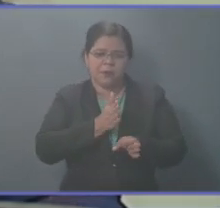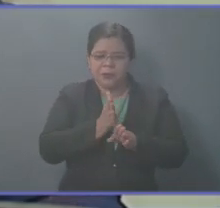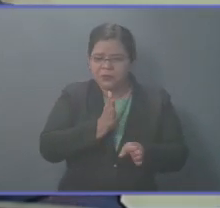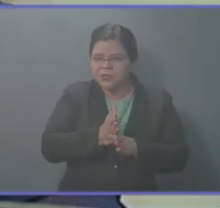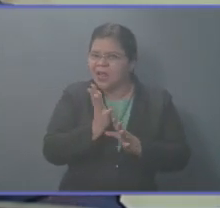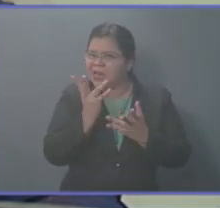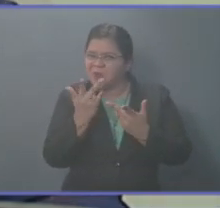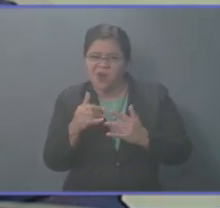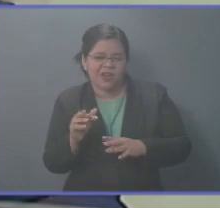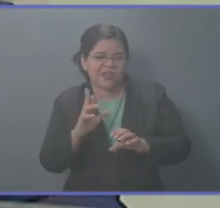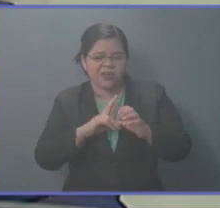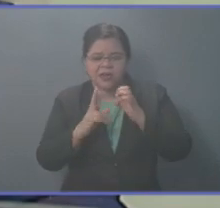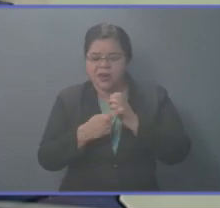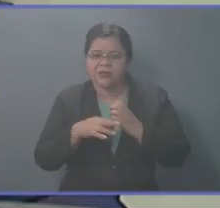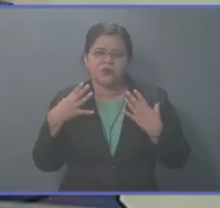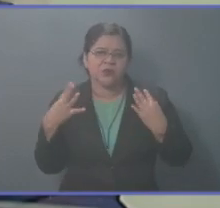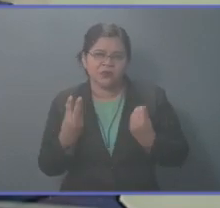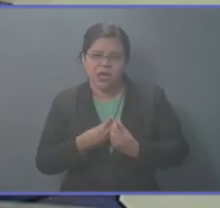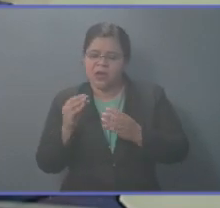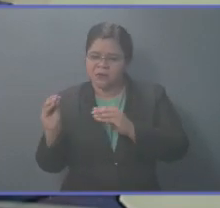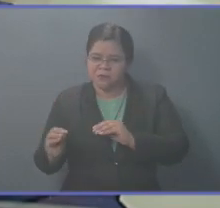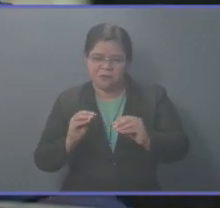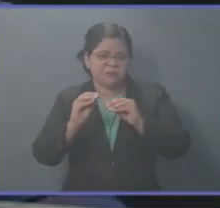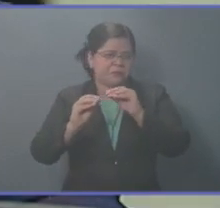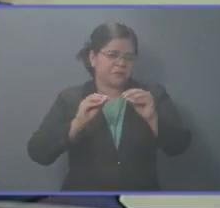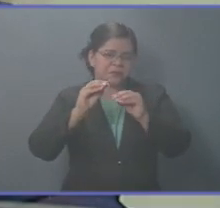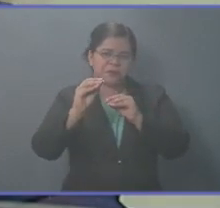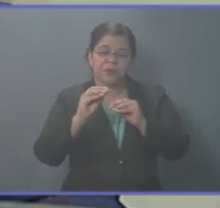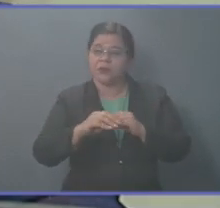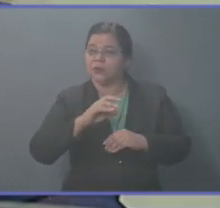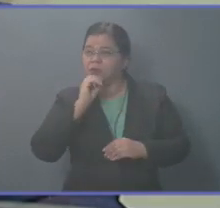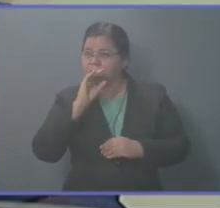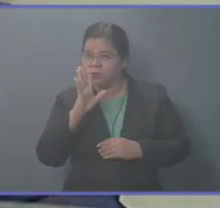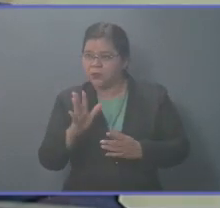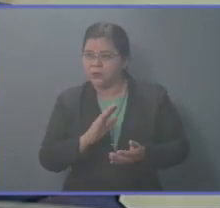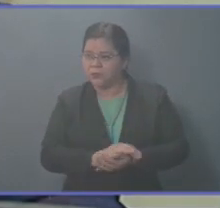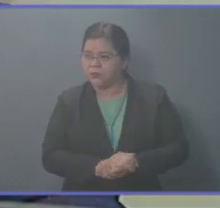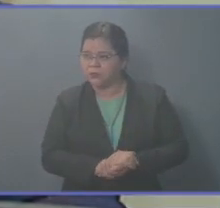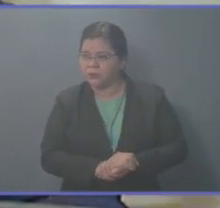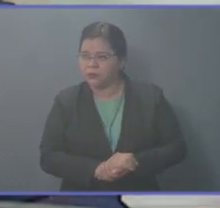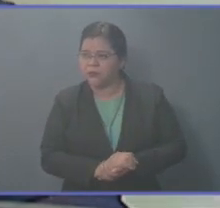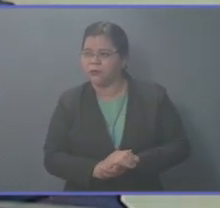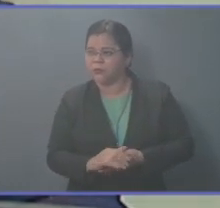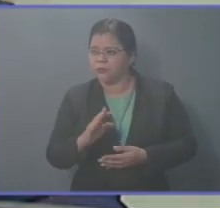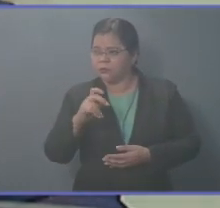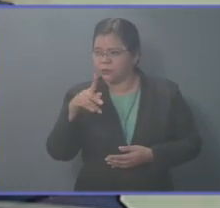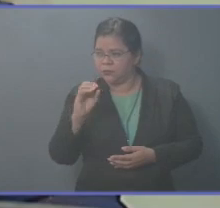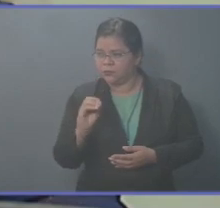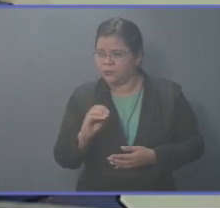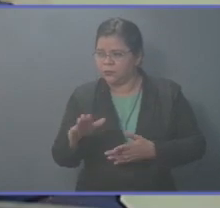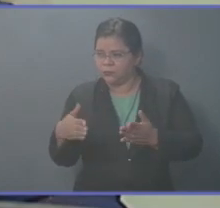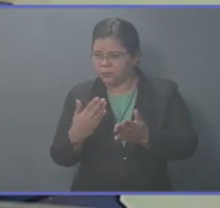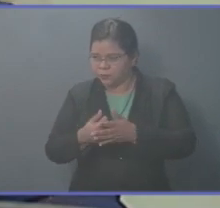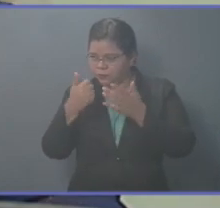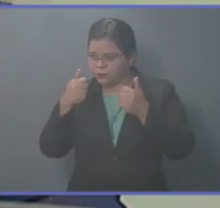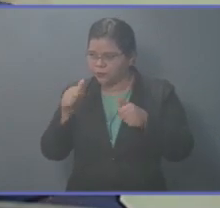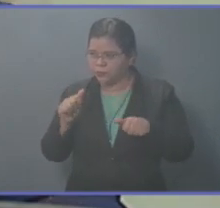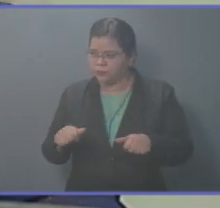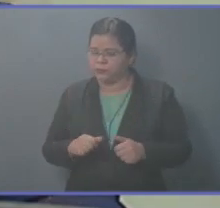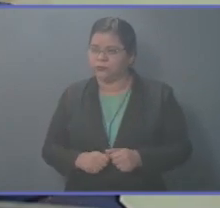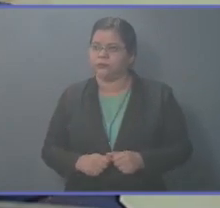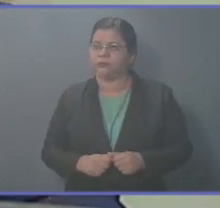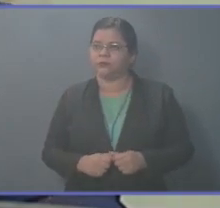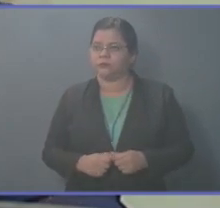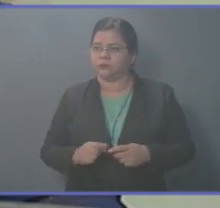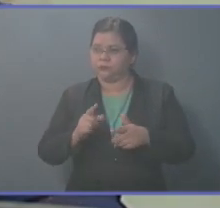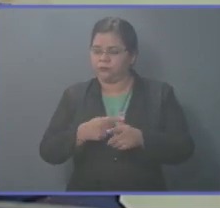perfil de una red social. Fernando José Rivero Sánchez Covisa, revisión del concepto constitucional del secreto de las comunicaciones, primera edición,